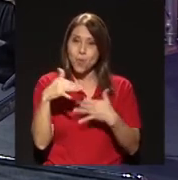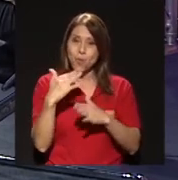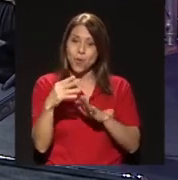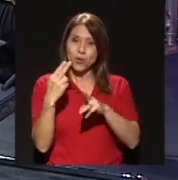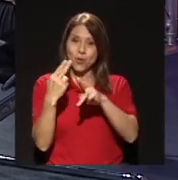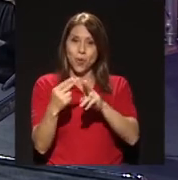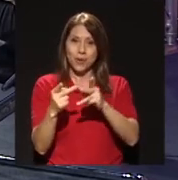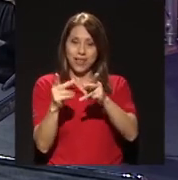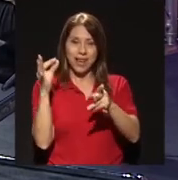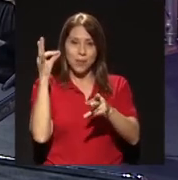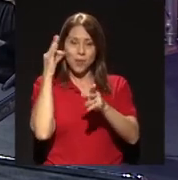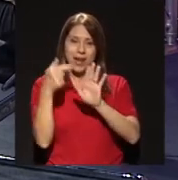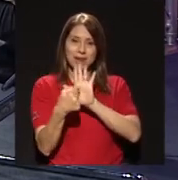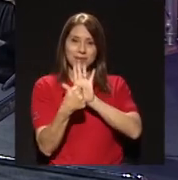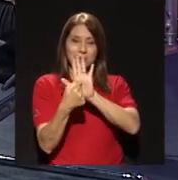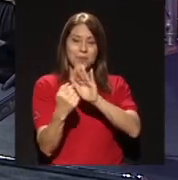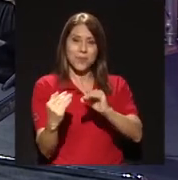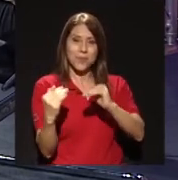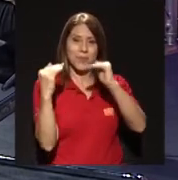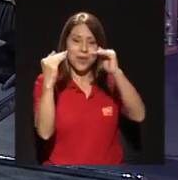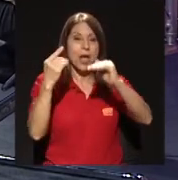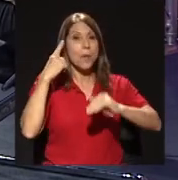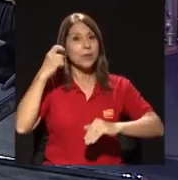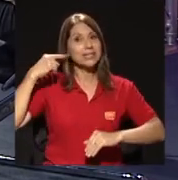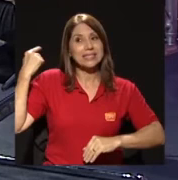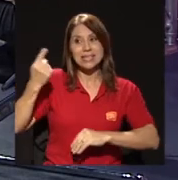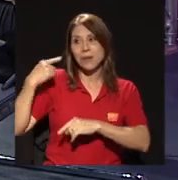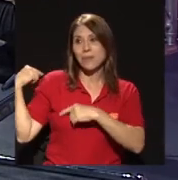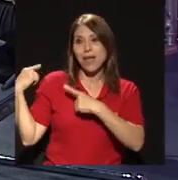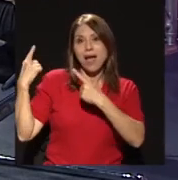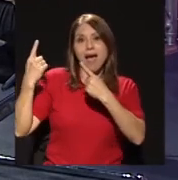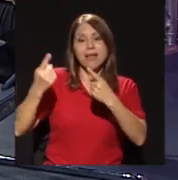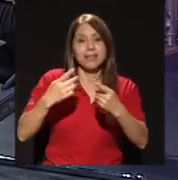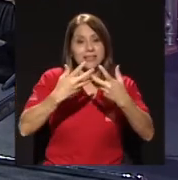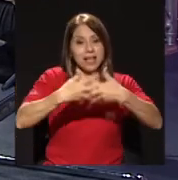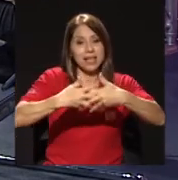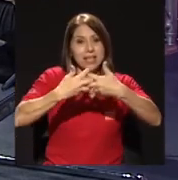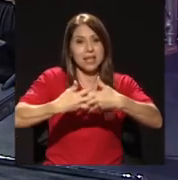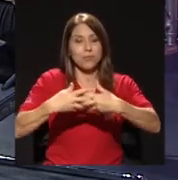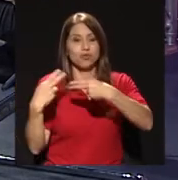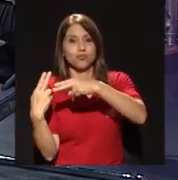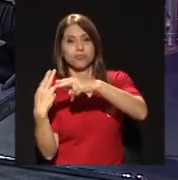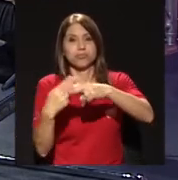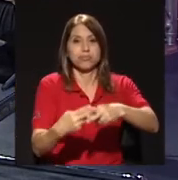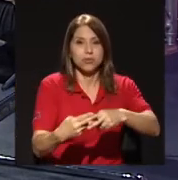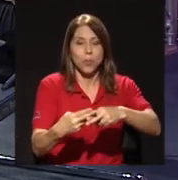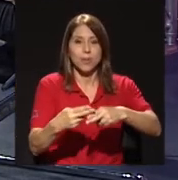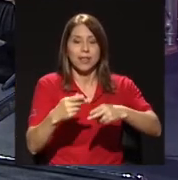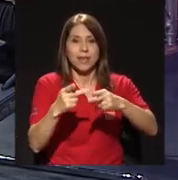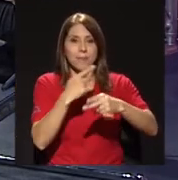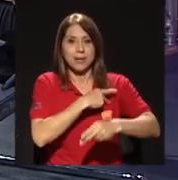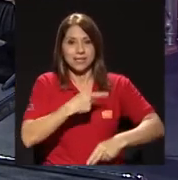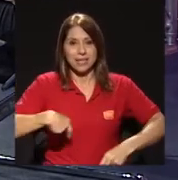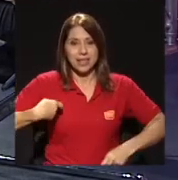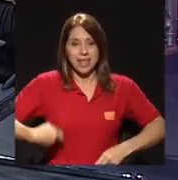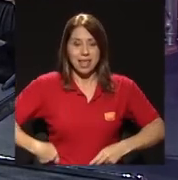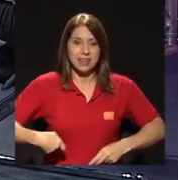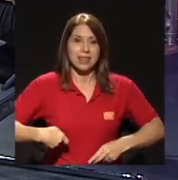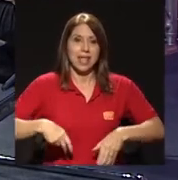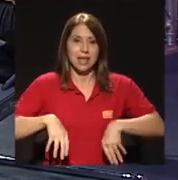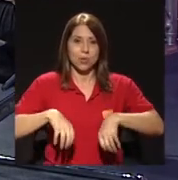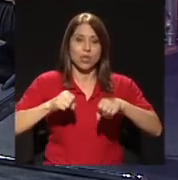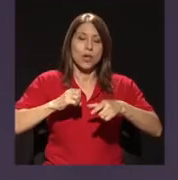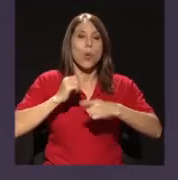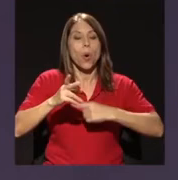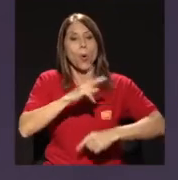porque políticamente siempre se le puso nombre a los equipos de los presidentes ejecutivos o de algún presidente de la República, pero